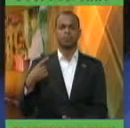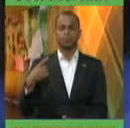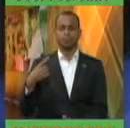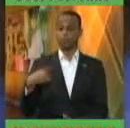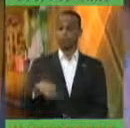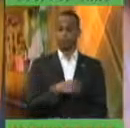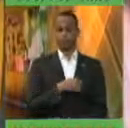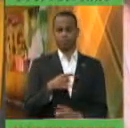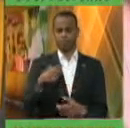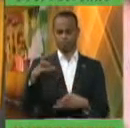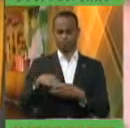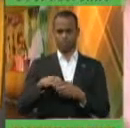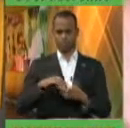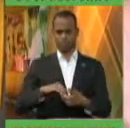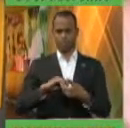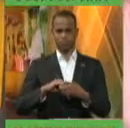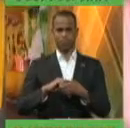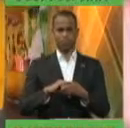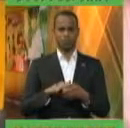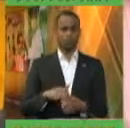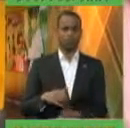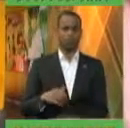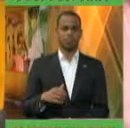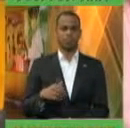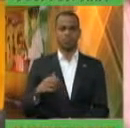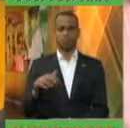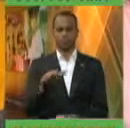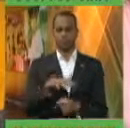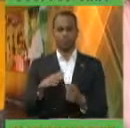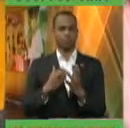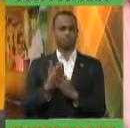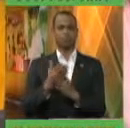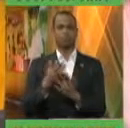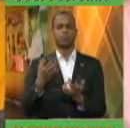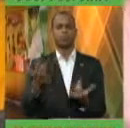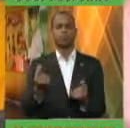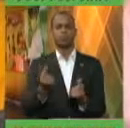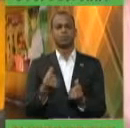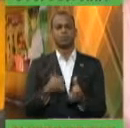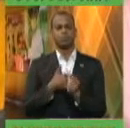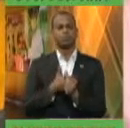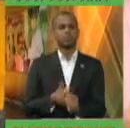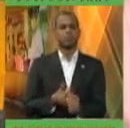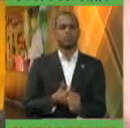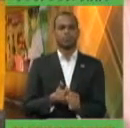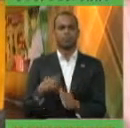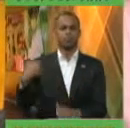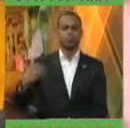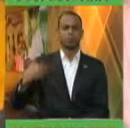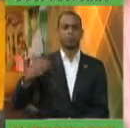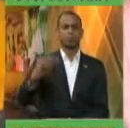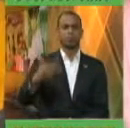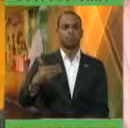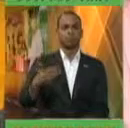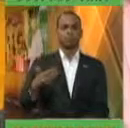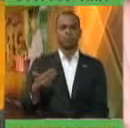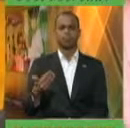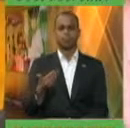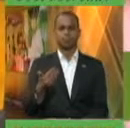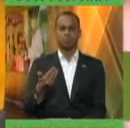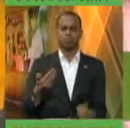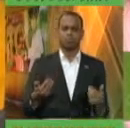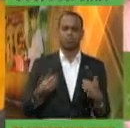conadis y el área de accesibilidad estamos dando un seguimiento constante porque